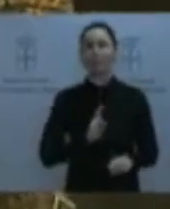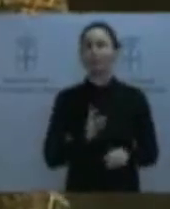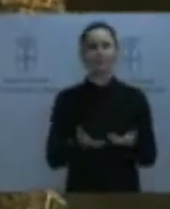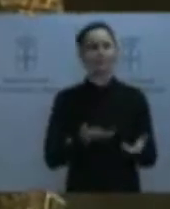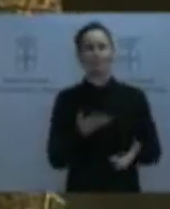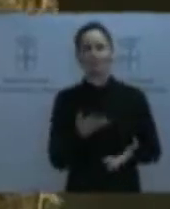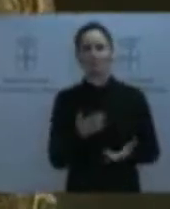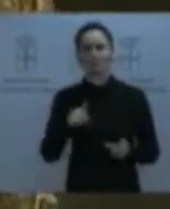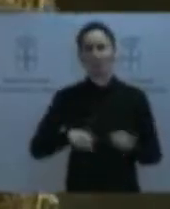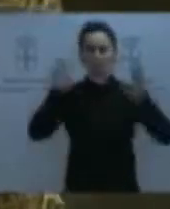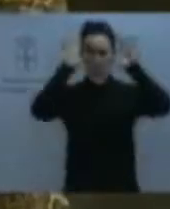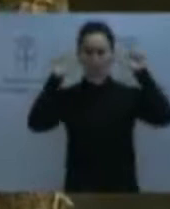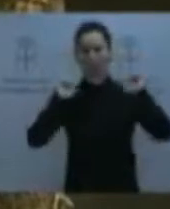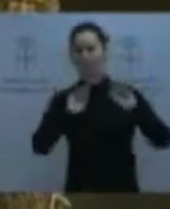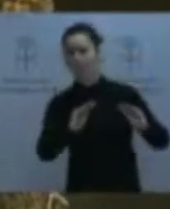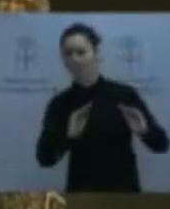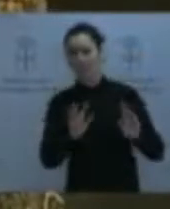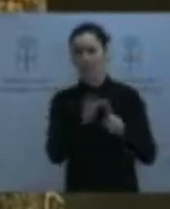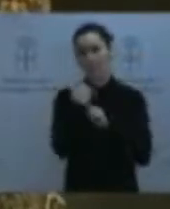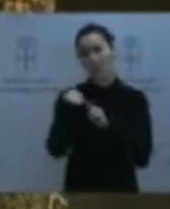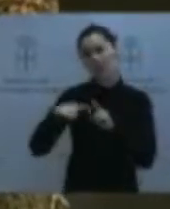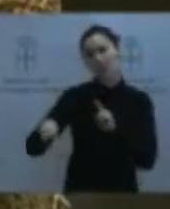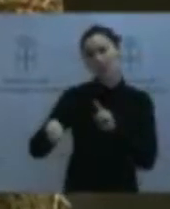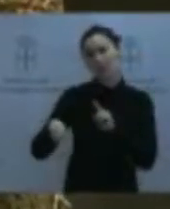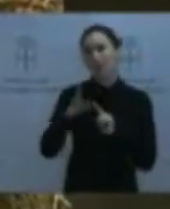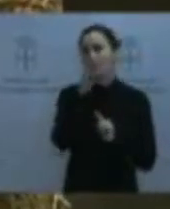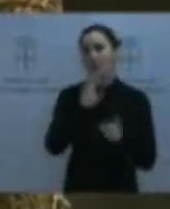situación es diferente, ya que en Galicia, a través del ARSA,